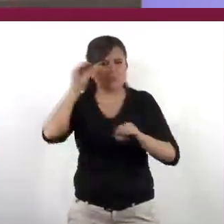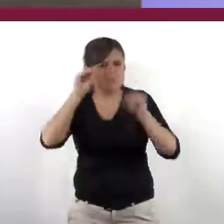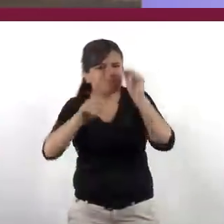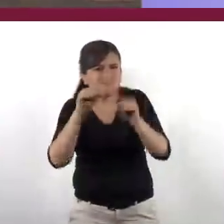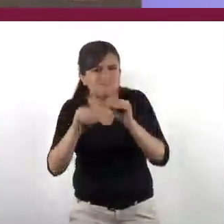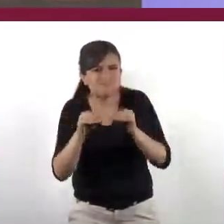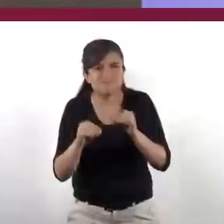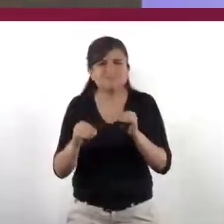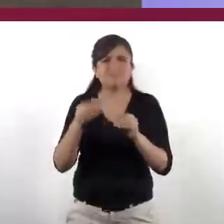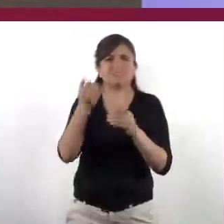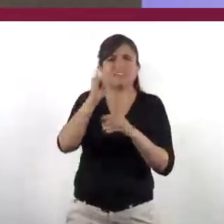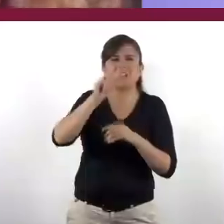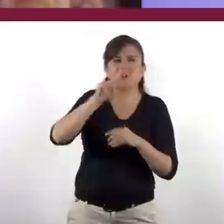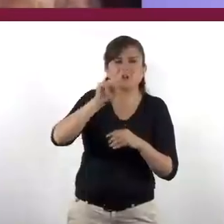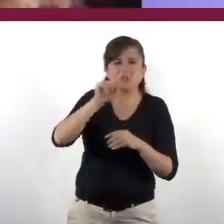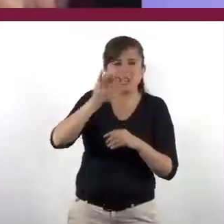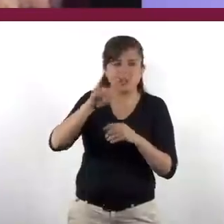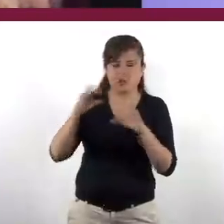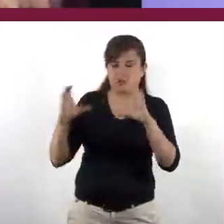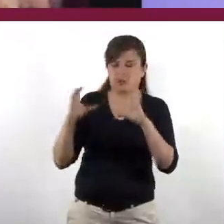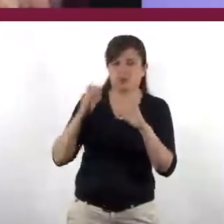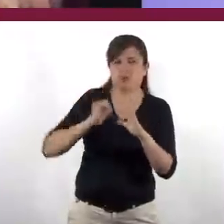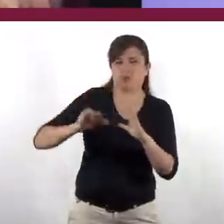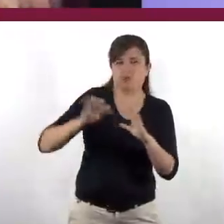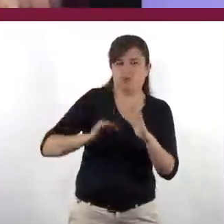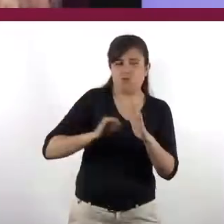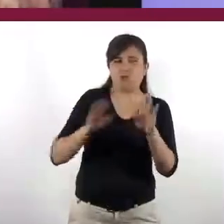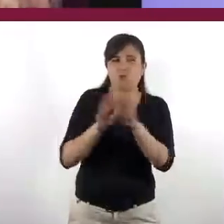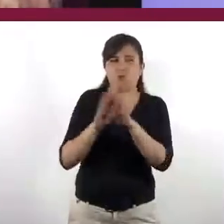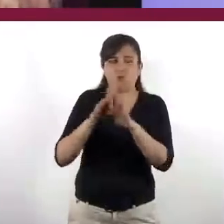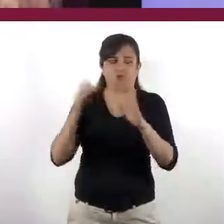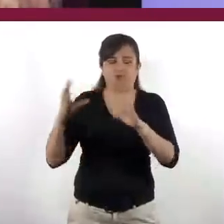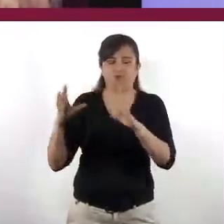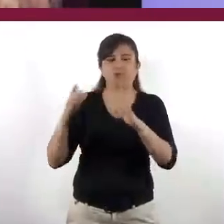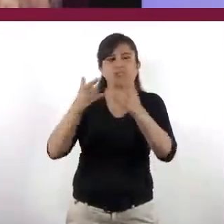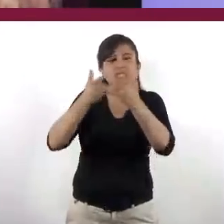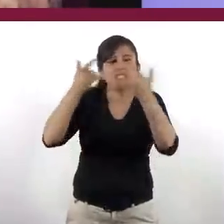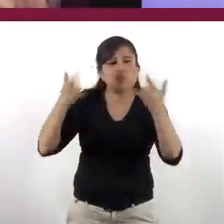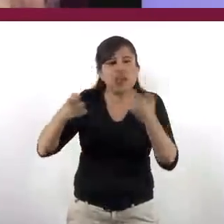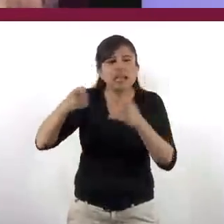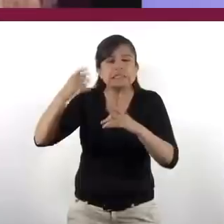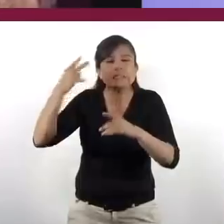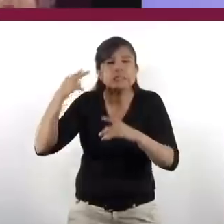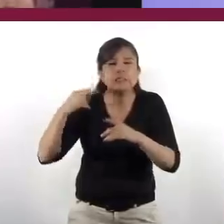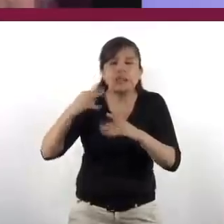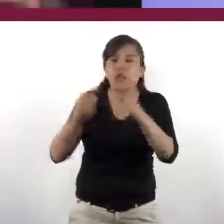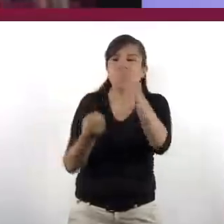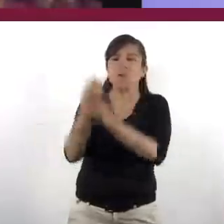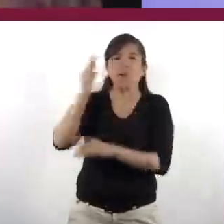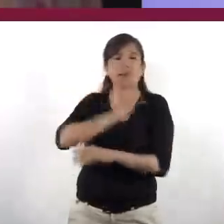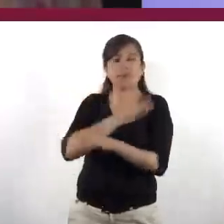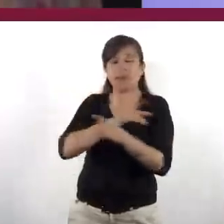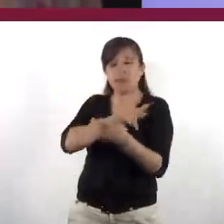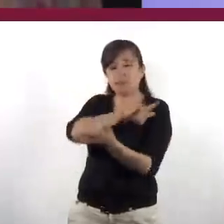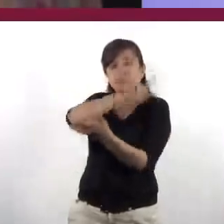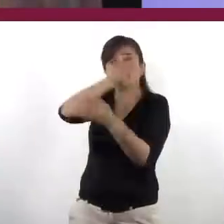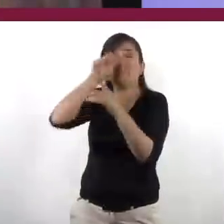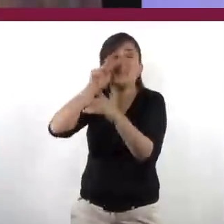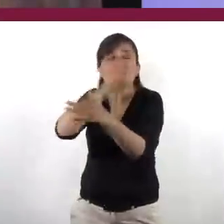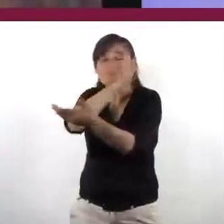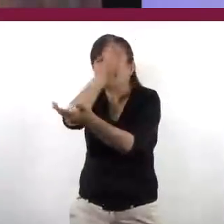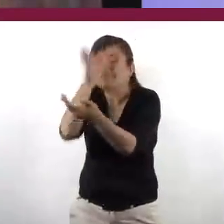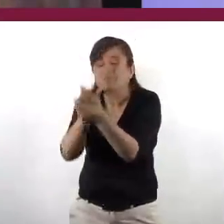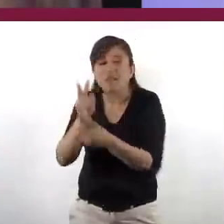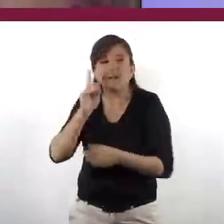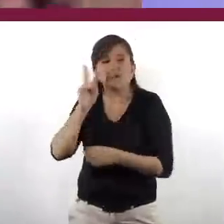parte del proceso de control del Estado, llamado despotismo ilustrado, va a viajar a la Nueva España a poner en práctica toda esta serie